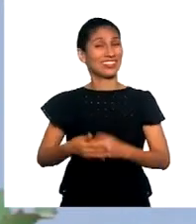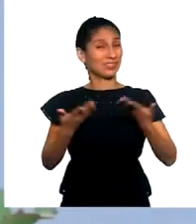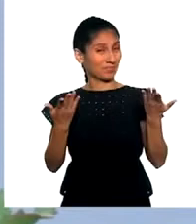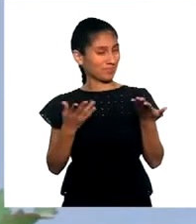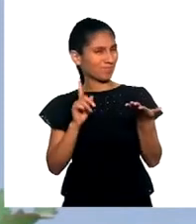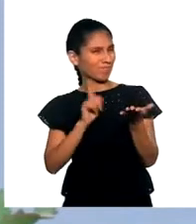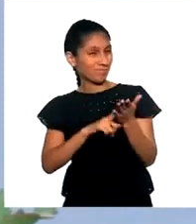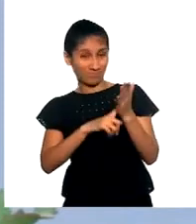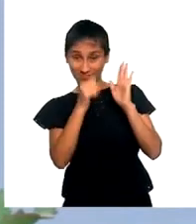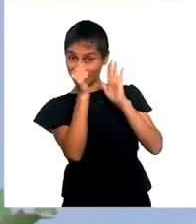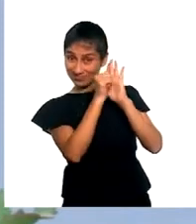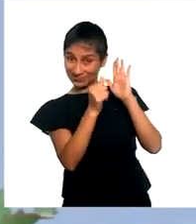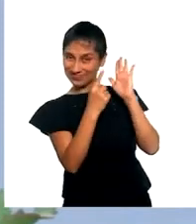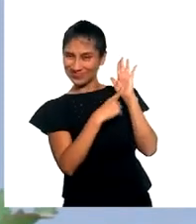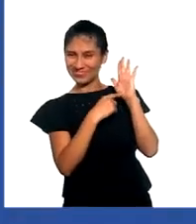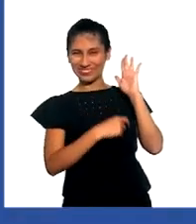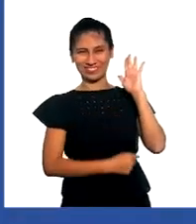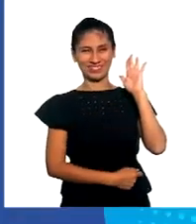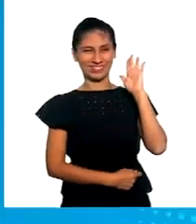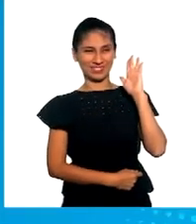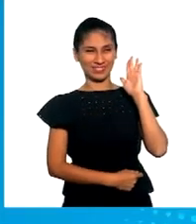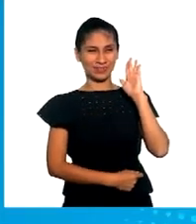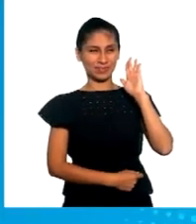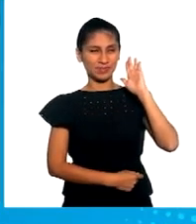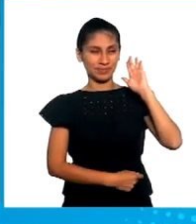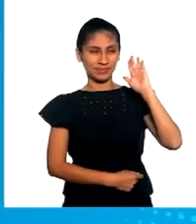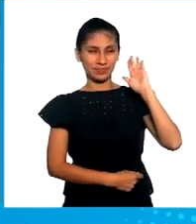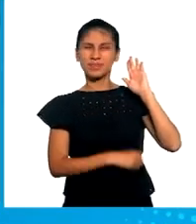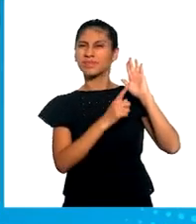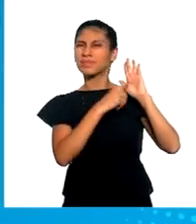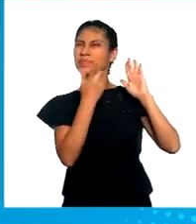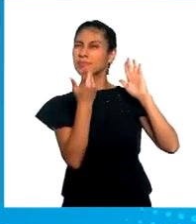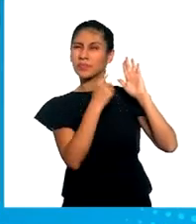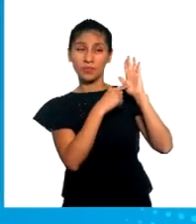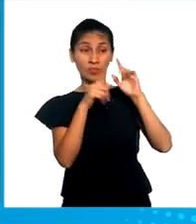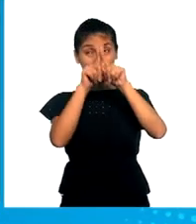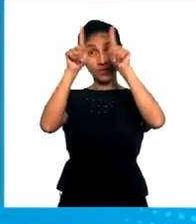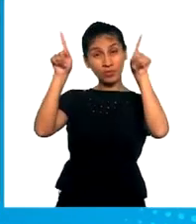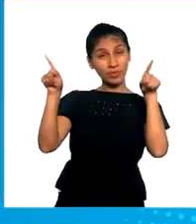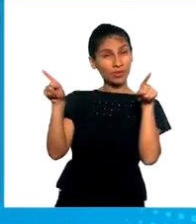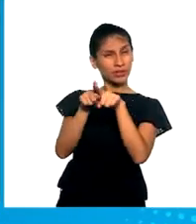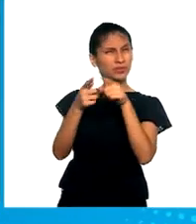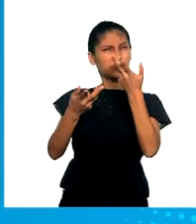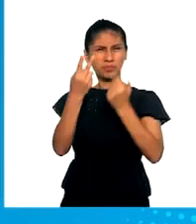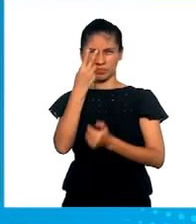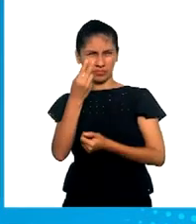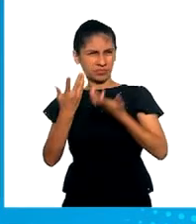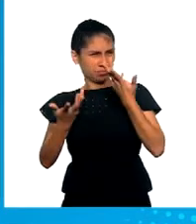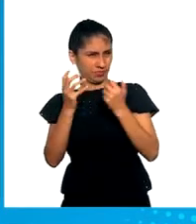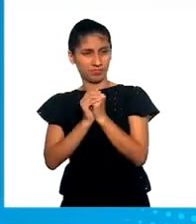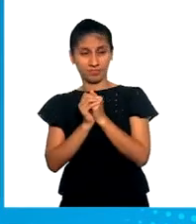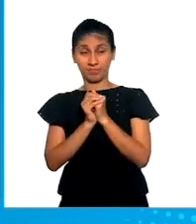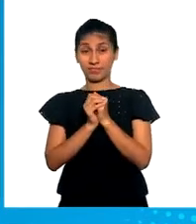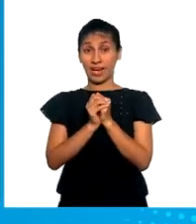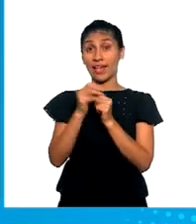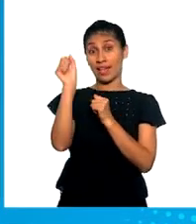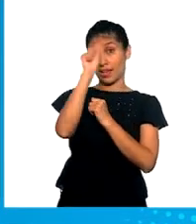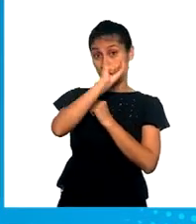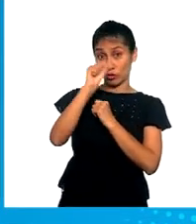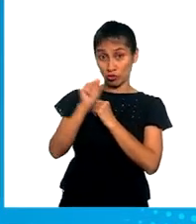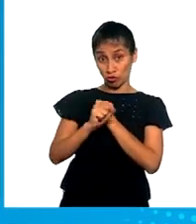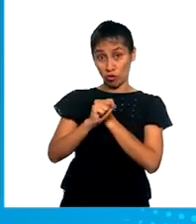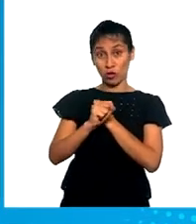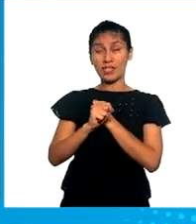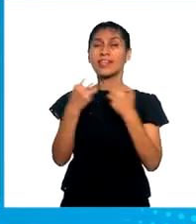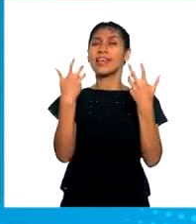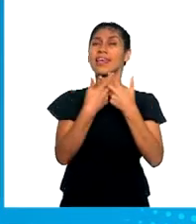este gráfico está bueno en este cuadro podemos ver cuánto representan en soles nuestros